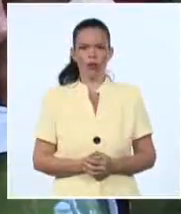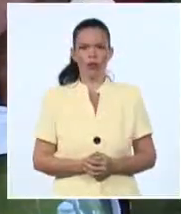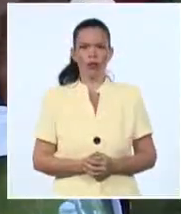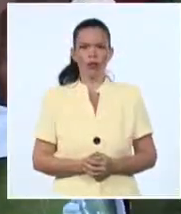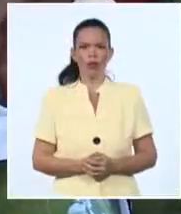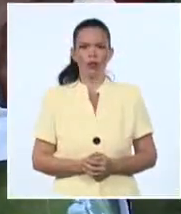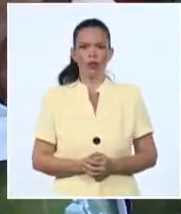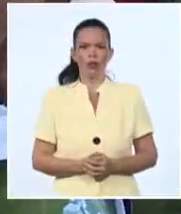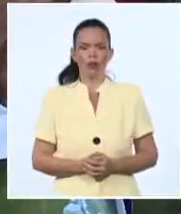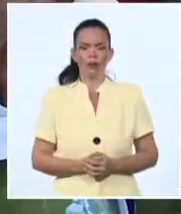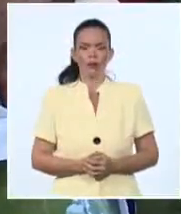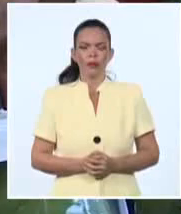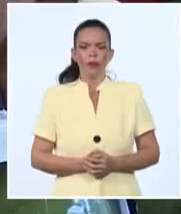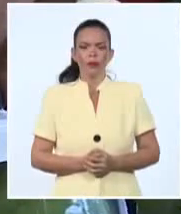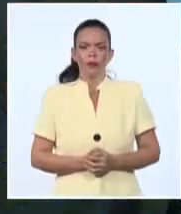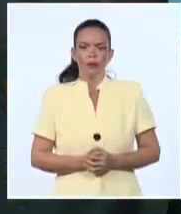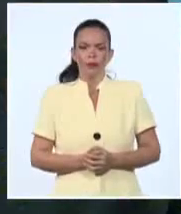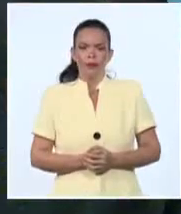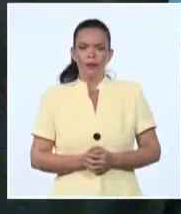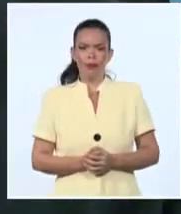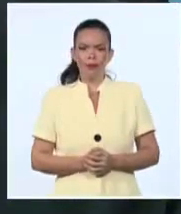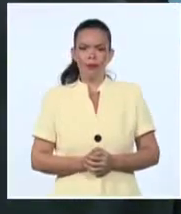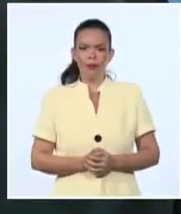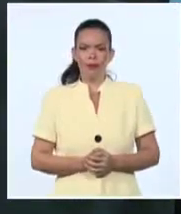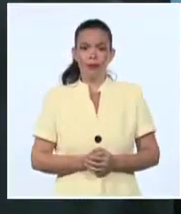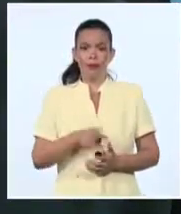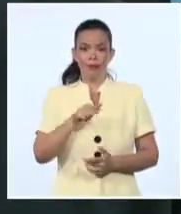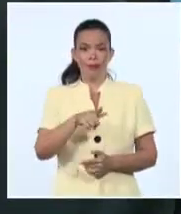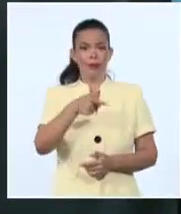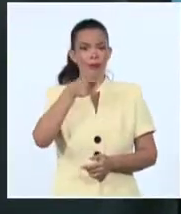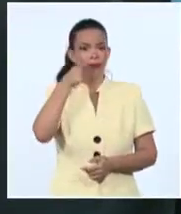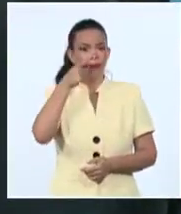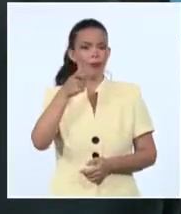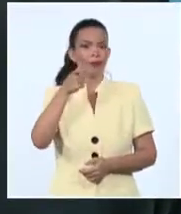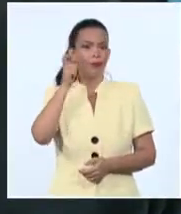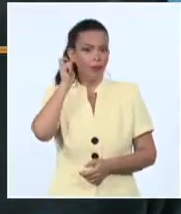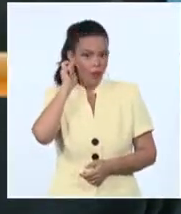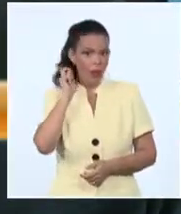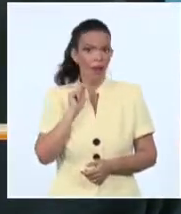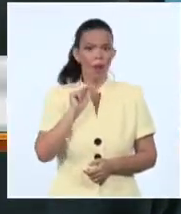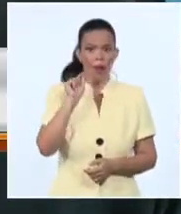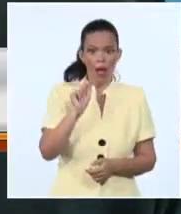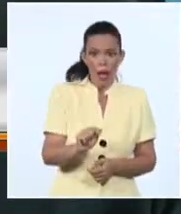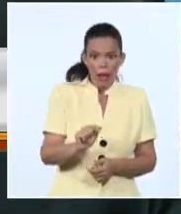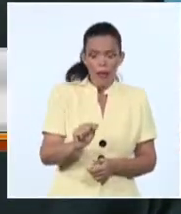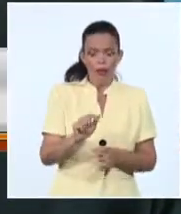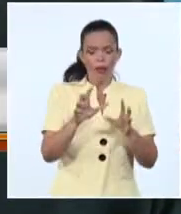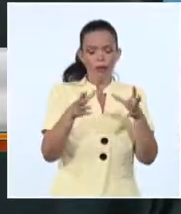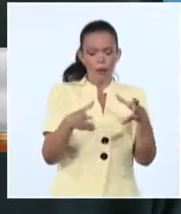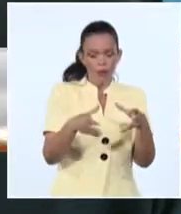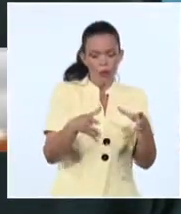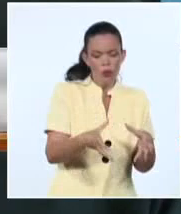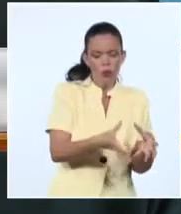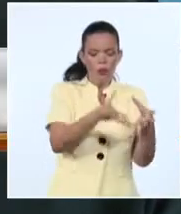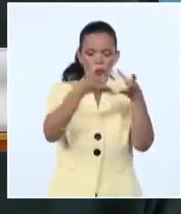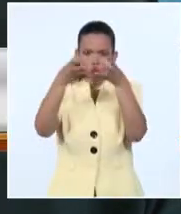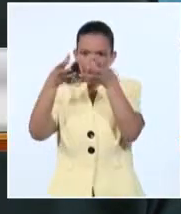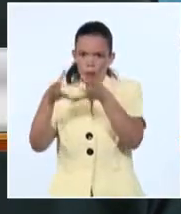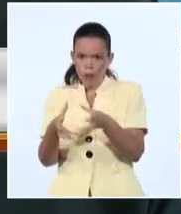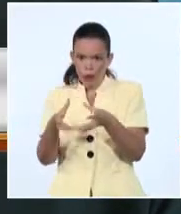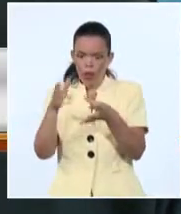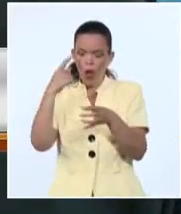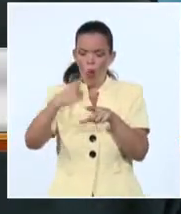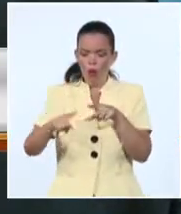de las dos, de los machos y de las hembras de ciprínidos, los cuales se llevan a las incubadoras y ahí por un periodo después